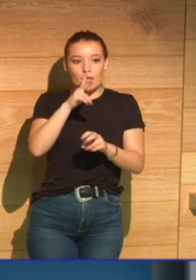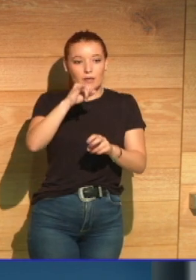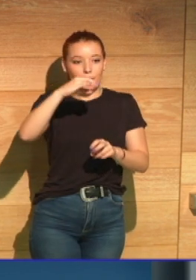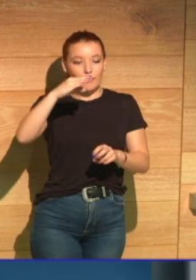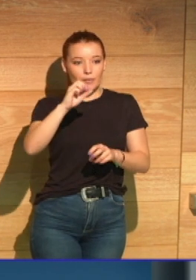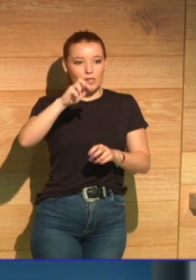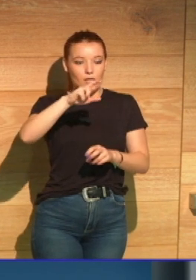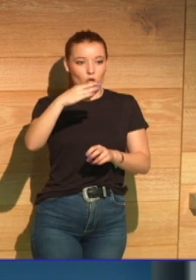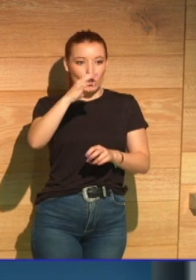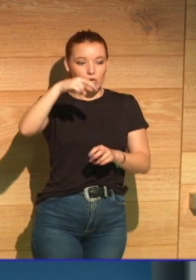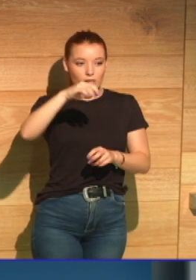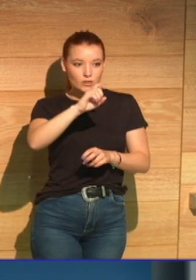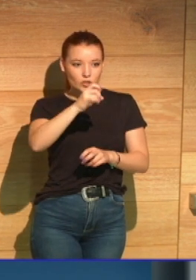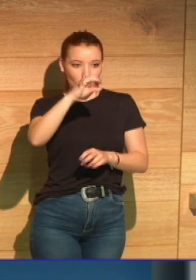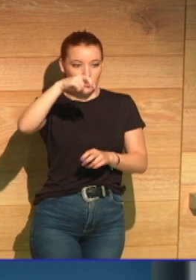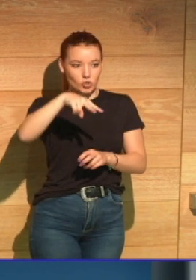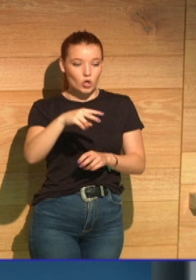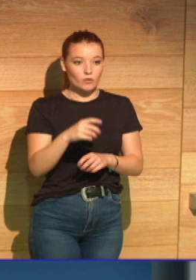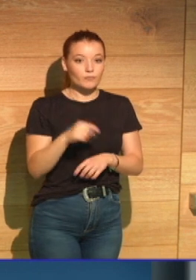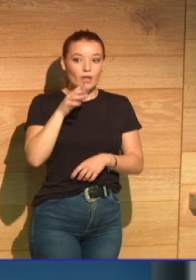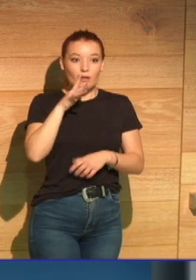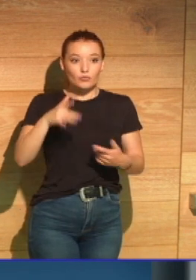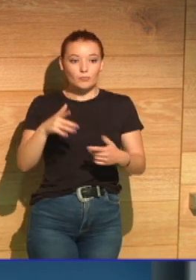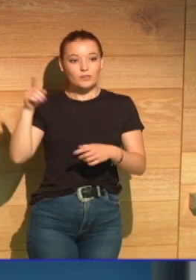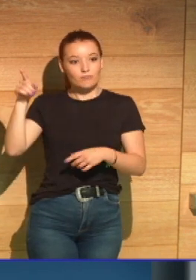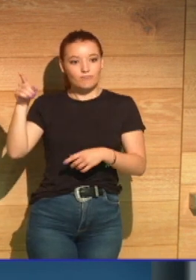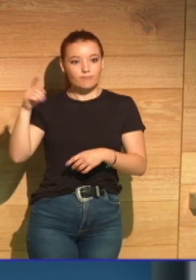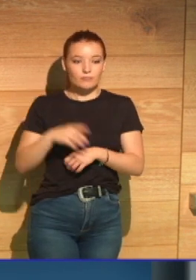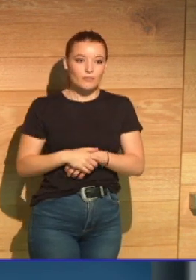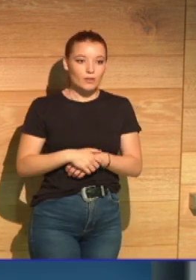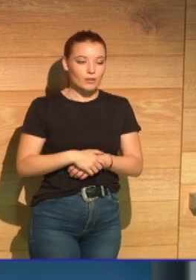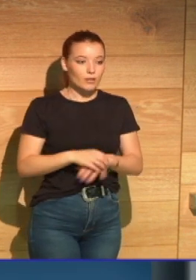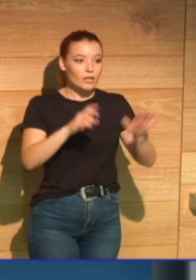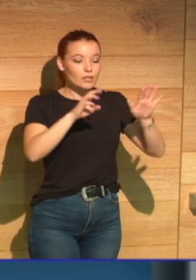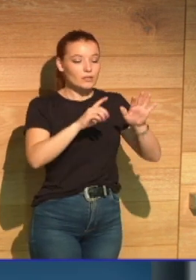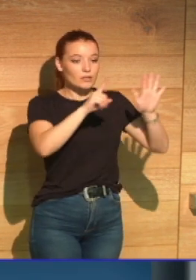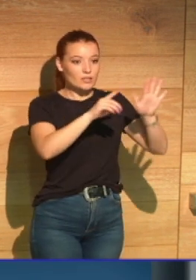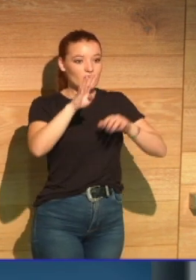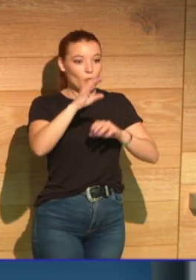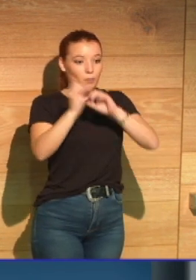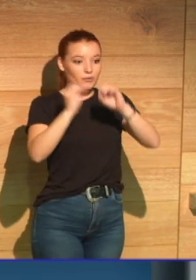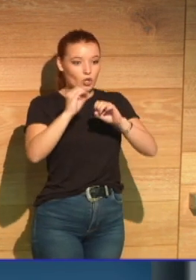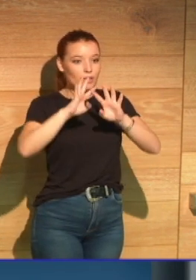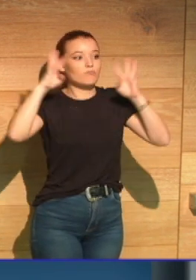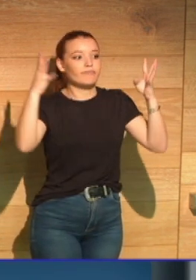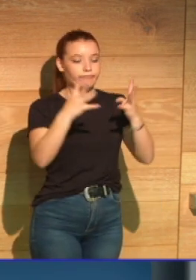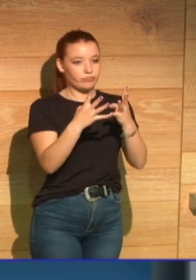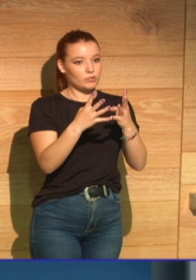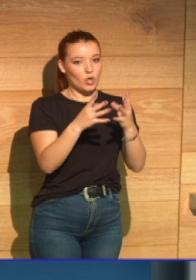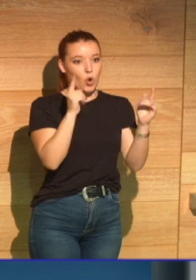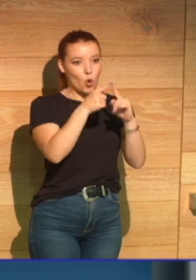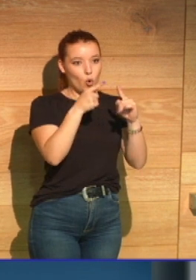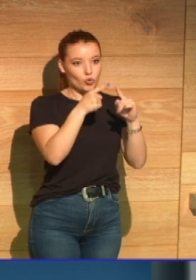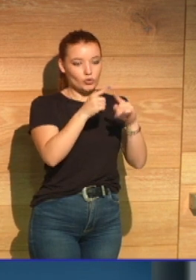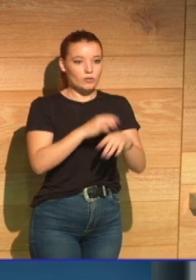Barcelona. En este momento el 64% del planeta está conectado a Internet. Tuvimos un cambio radical por la pandemia, más de 4.900 millones de